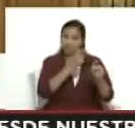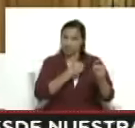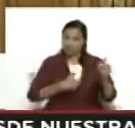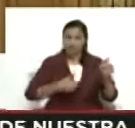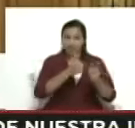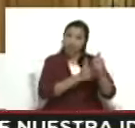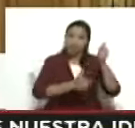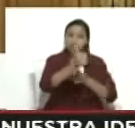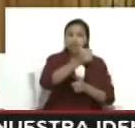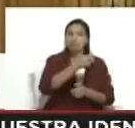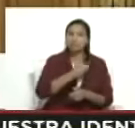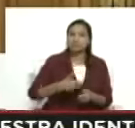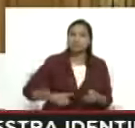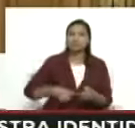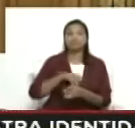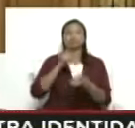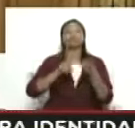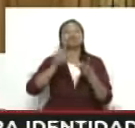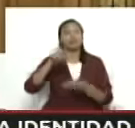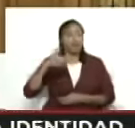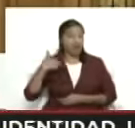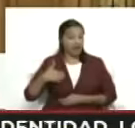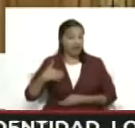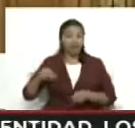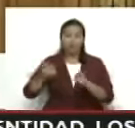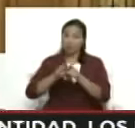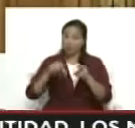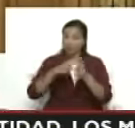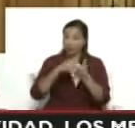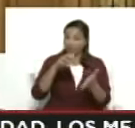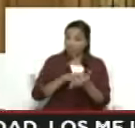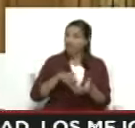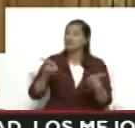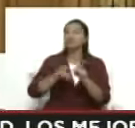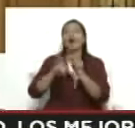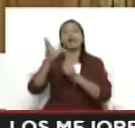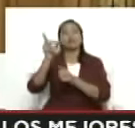en Argentina habían hecho lo mismo y el vicepresidente se quedó de presidente.